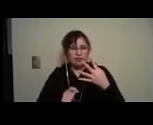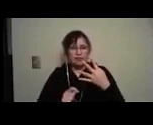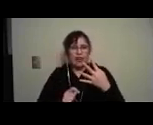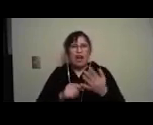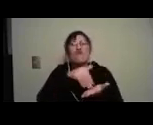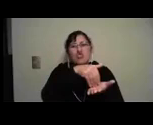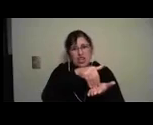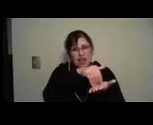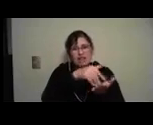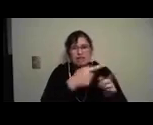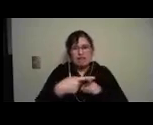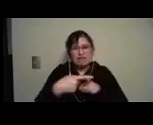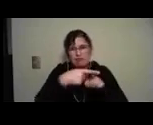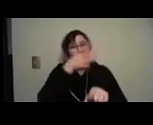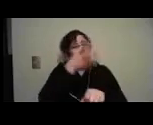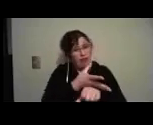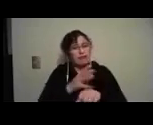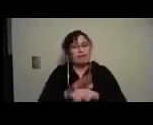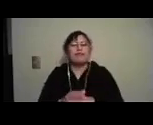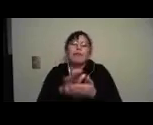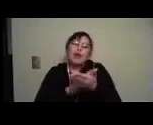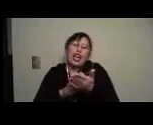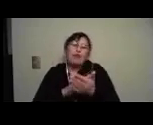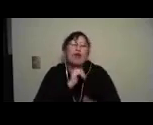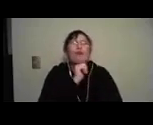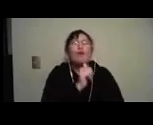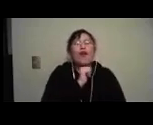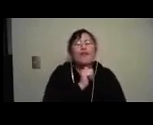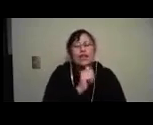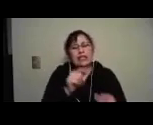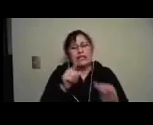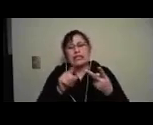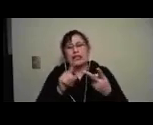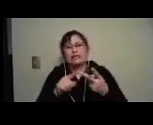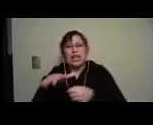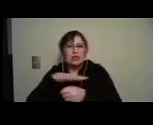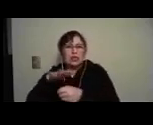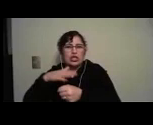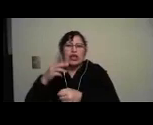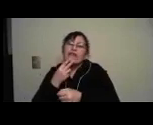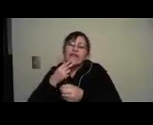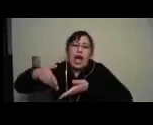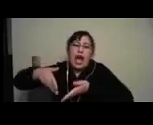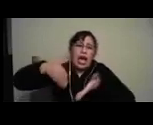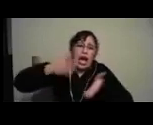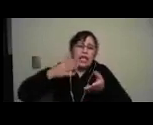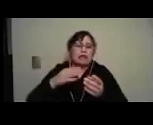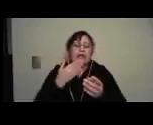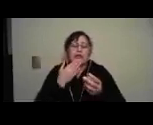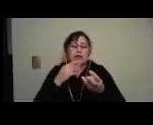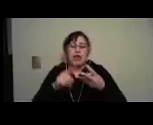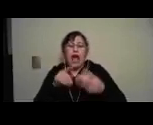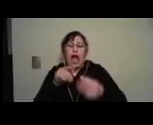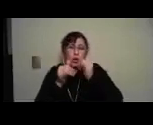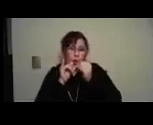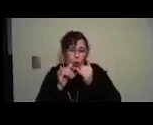vulnerabilidad social, ¿ya? Como por ejemplo condición de pobreza, situación de calle, consumo de alcohol, ¿ya?